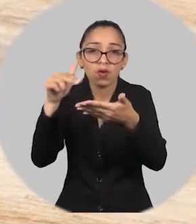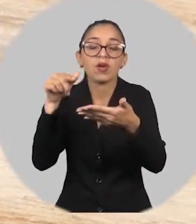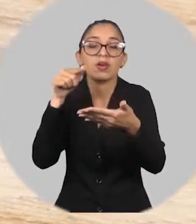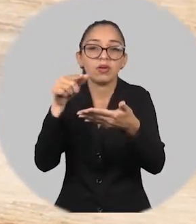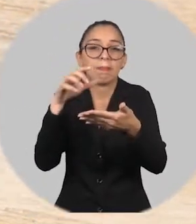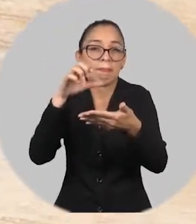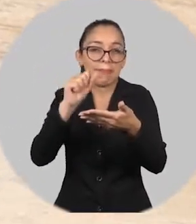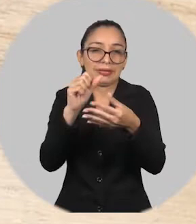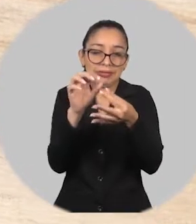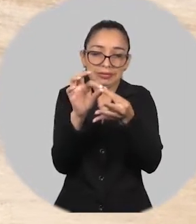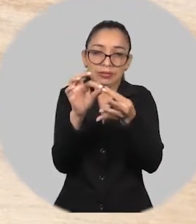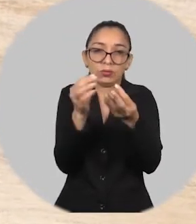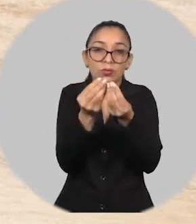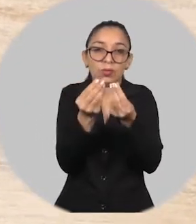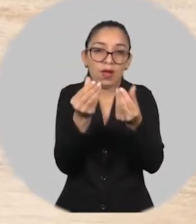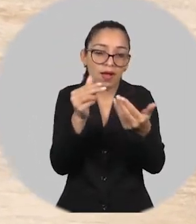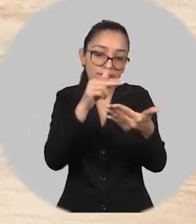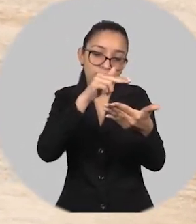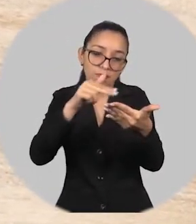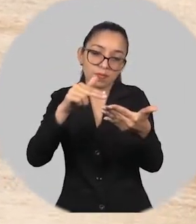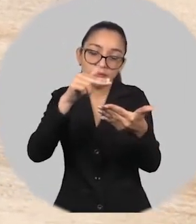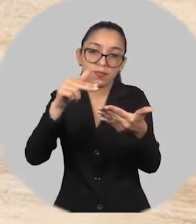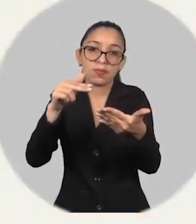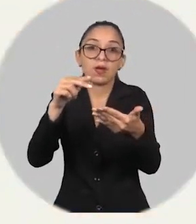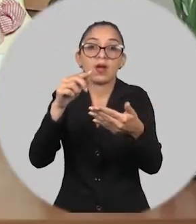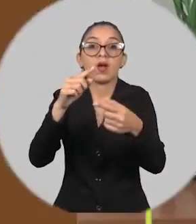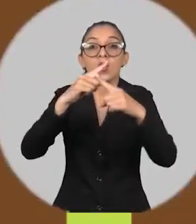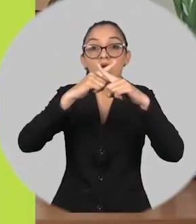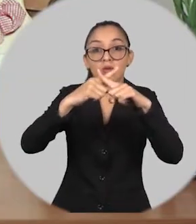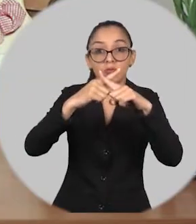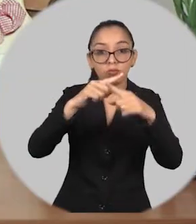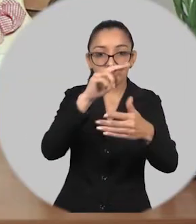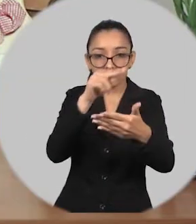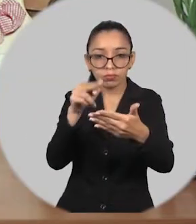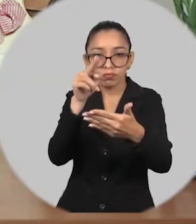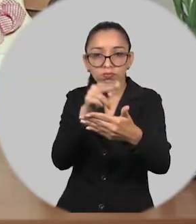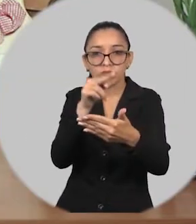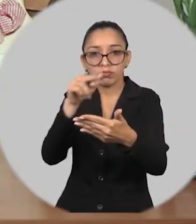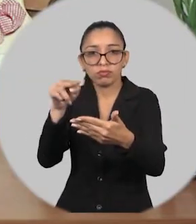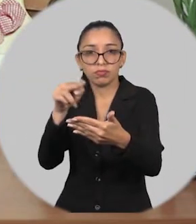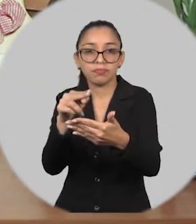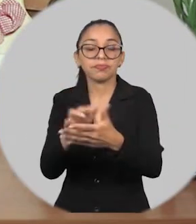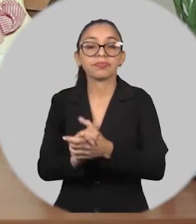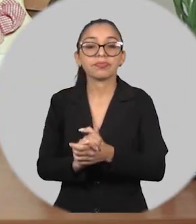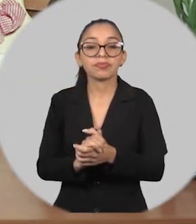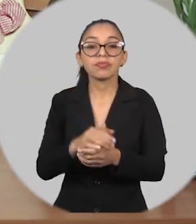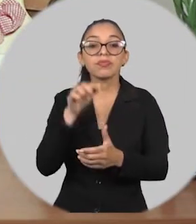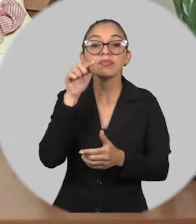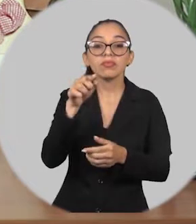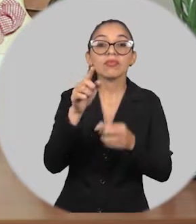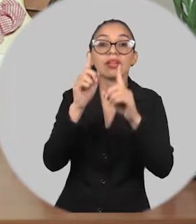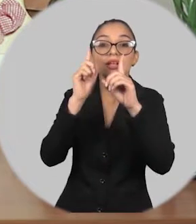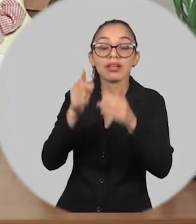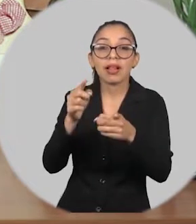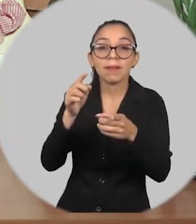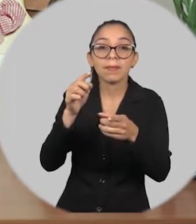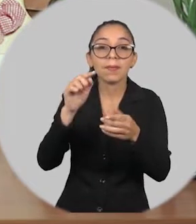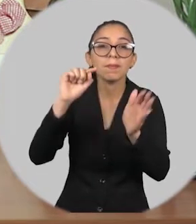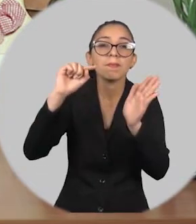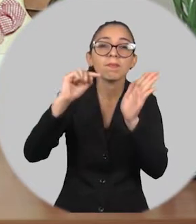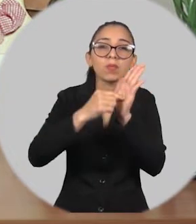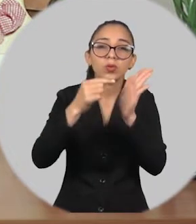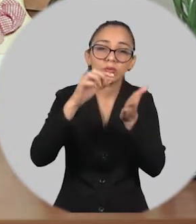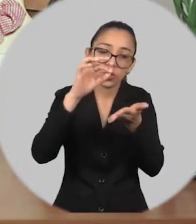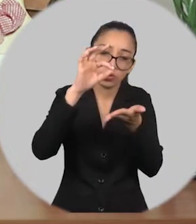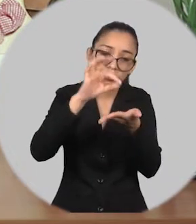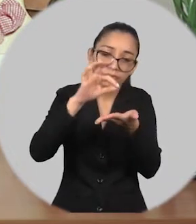Y cruzamos de esta forma. Para estos puntitos que tiene el detalle de la crucita,